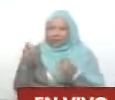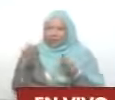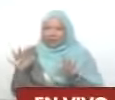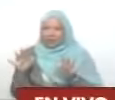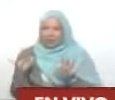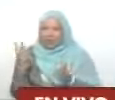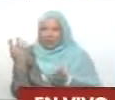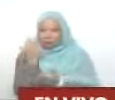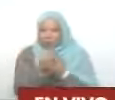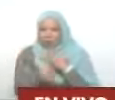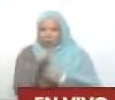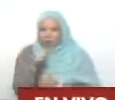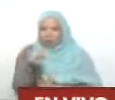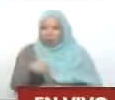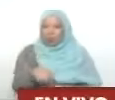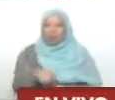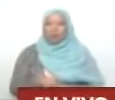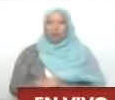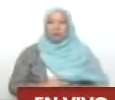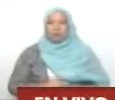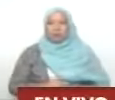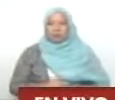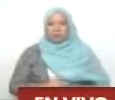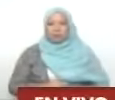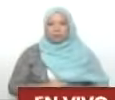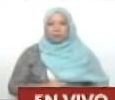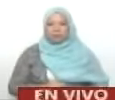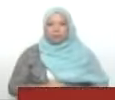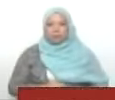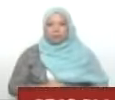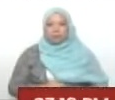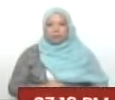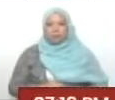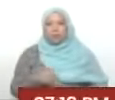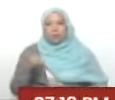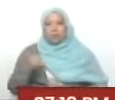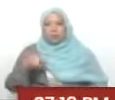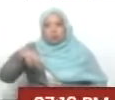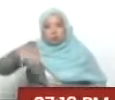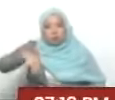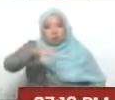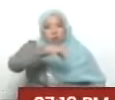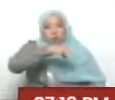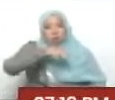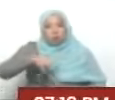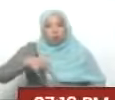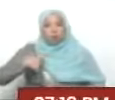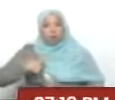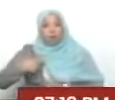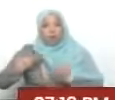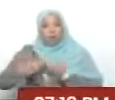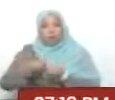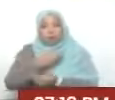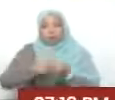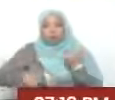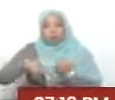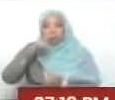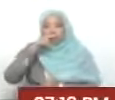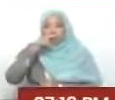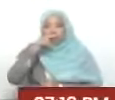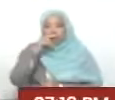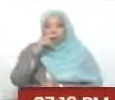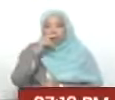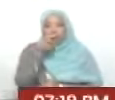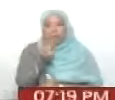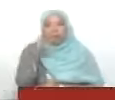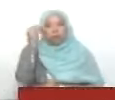contrario. ¿Han estado en la peregrinación ustedes? Sí, sí, presidente. Bueno, yo haciendo un